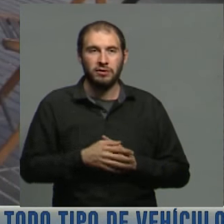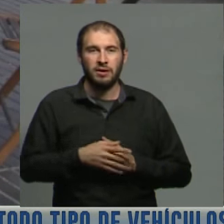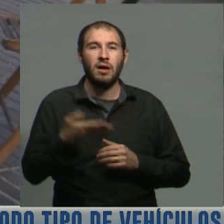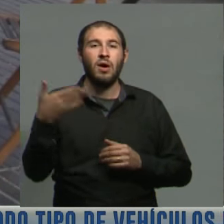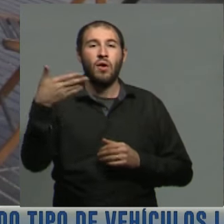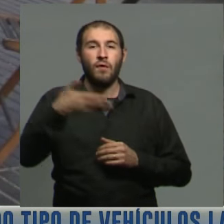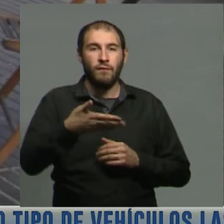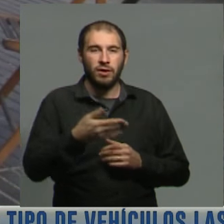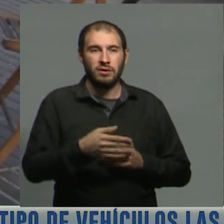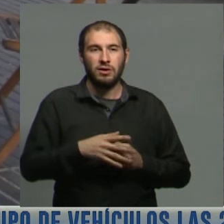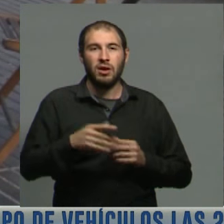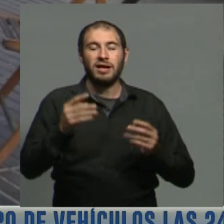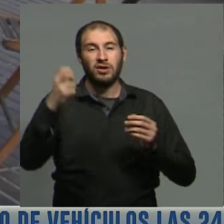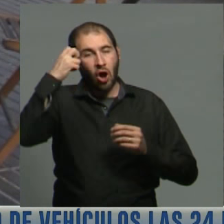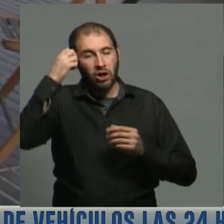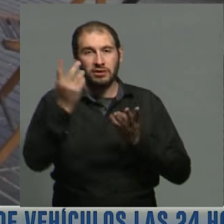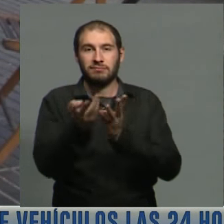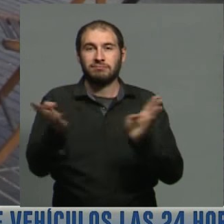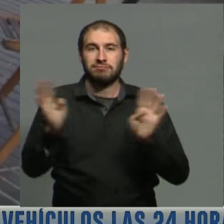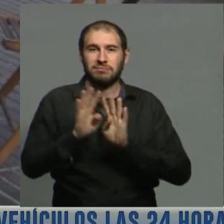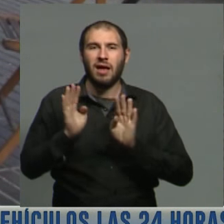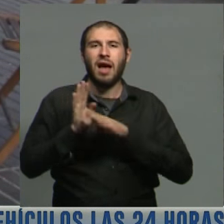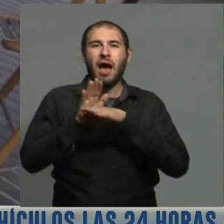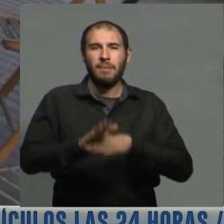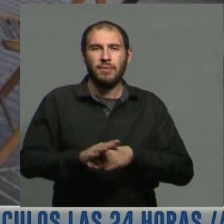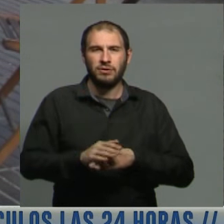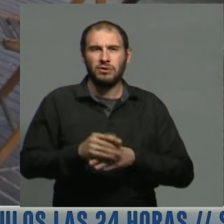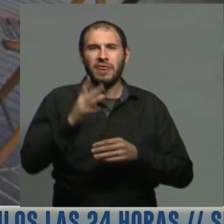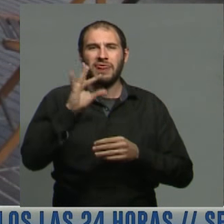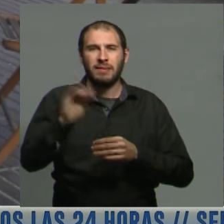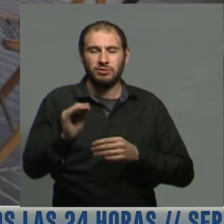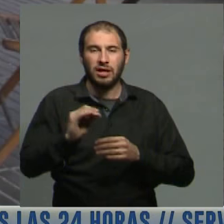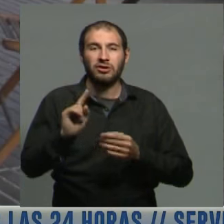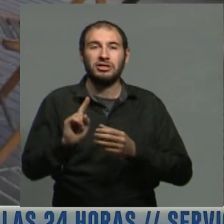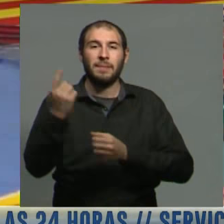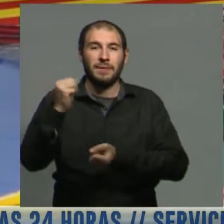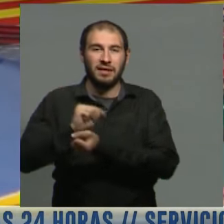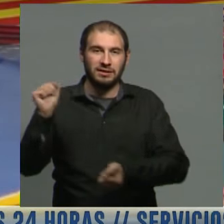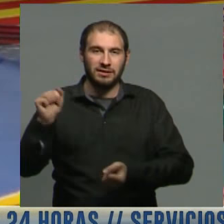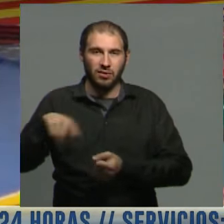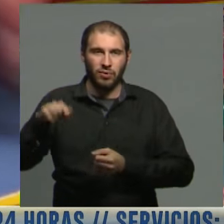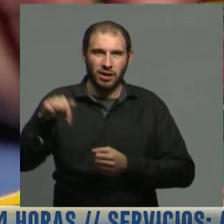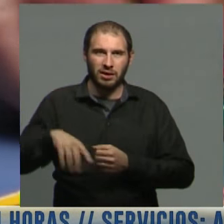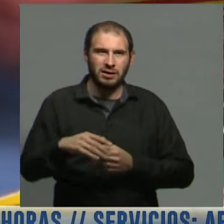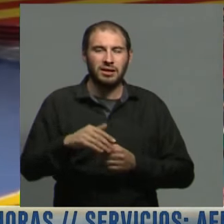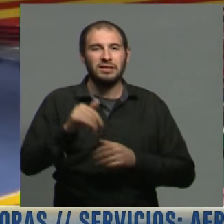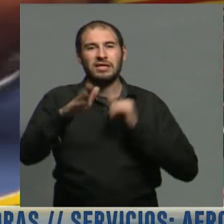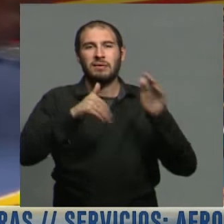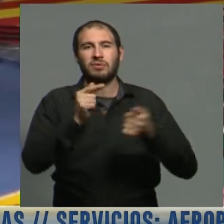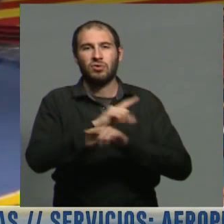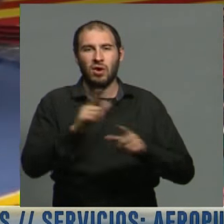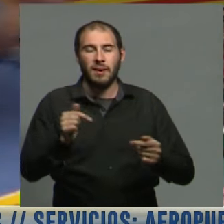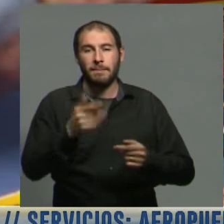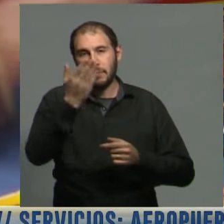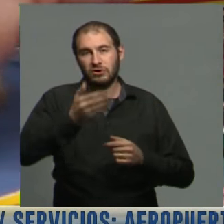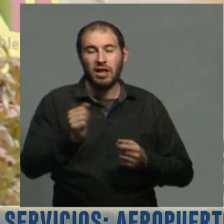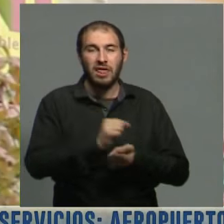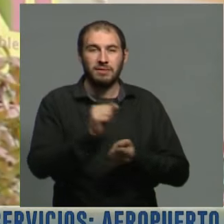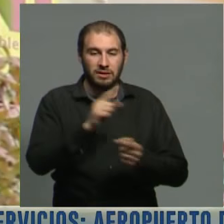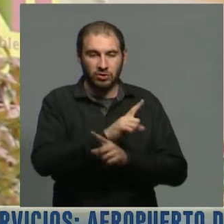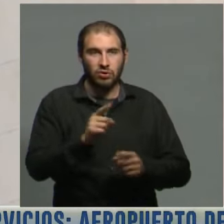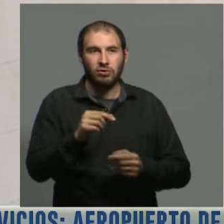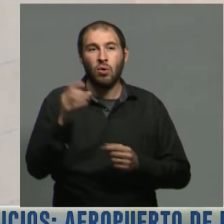salido a rodear el Parlamento catalán, a dar apoyo a los diputados independentistas que estaban ahí. No ha habido un llamamiento de las personas no